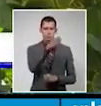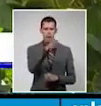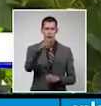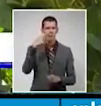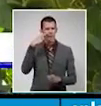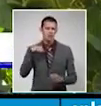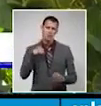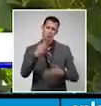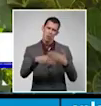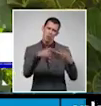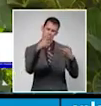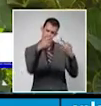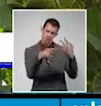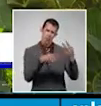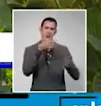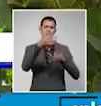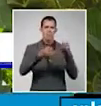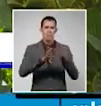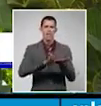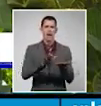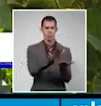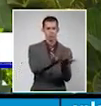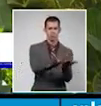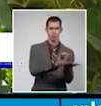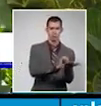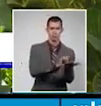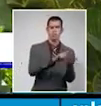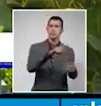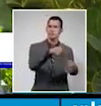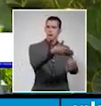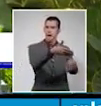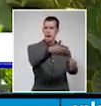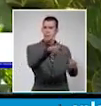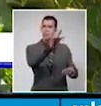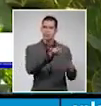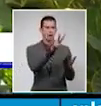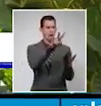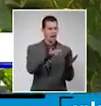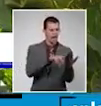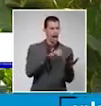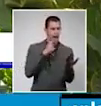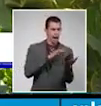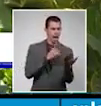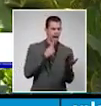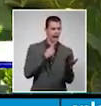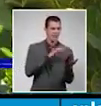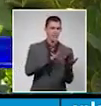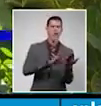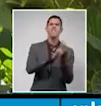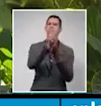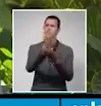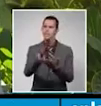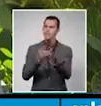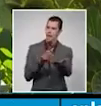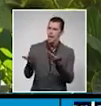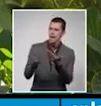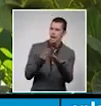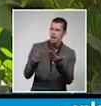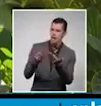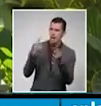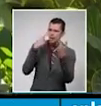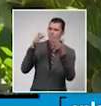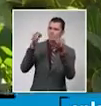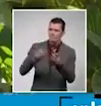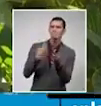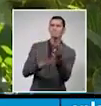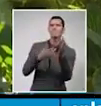por solicitud de protección, sino para orientarse de todo este proceso y además para solicitar empleo. Ya podemos decir que hasta la